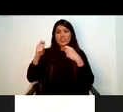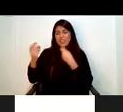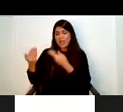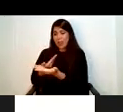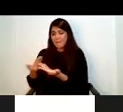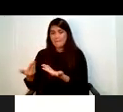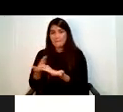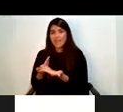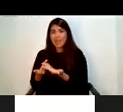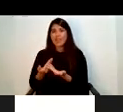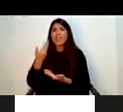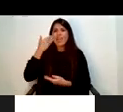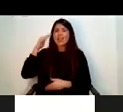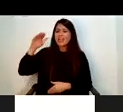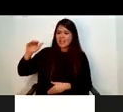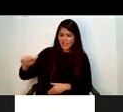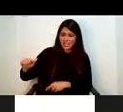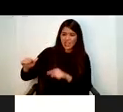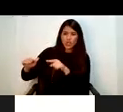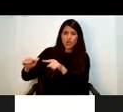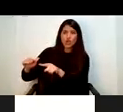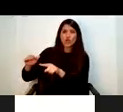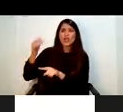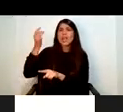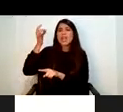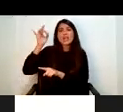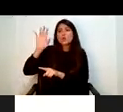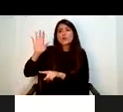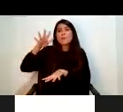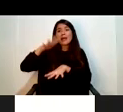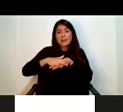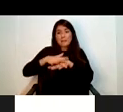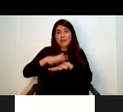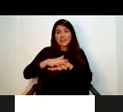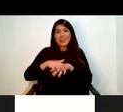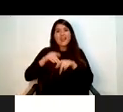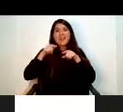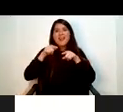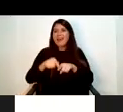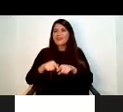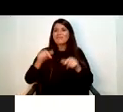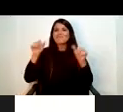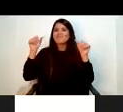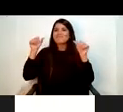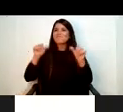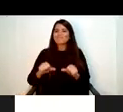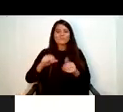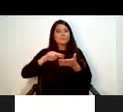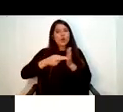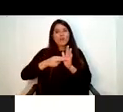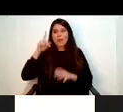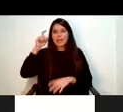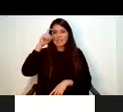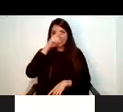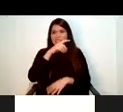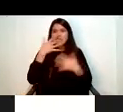tener un niño que exclusivamente en la clase de matemáticas es donde tiene conductas problemáticas.